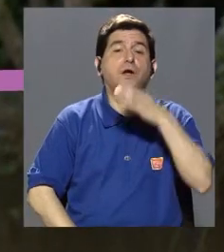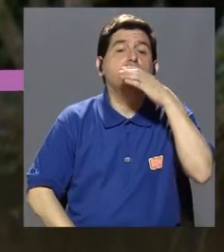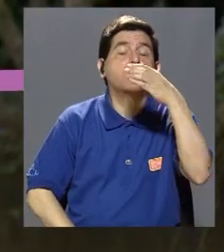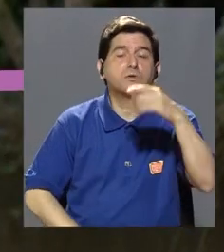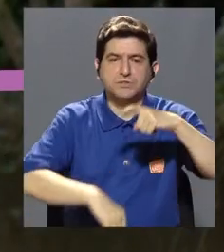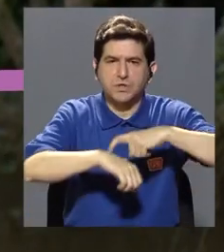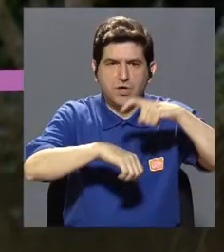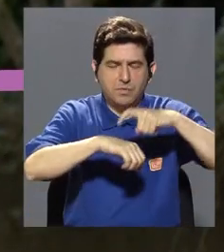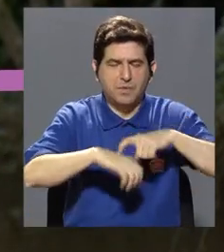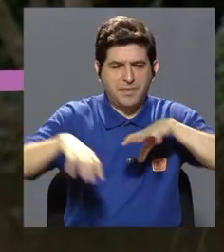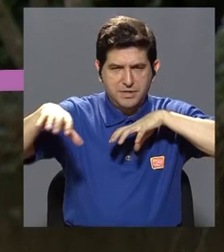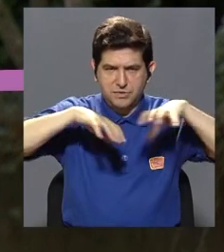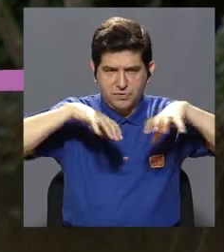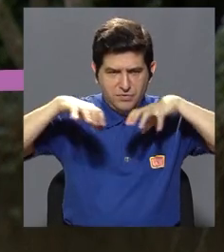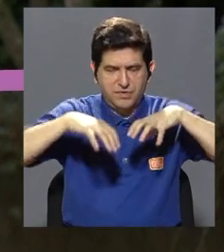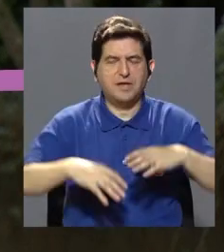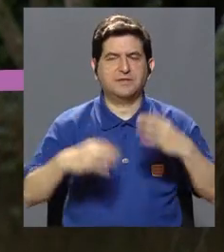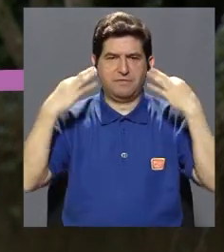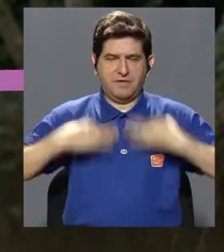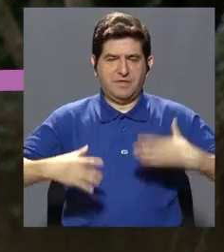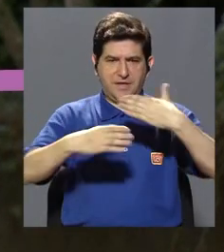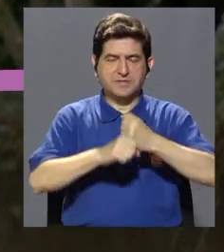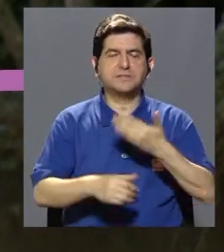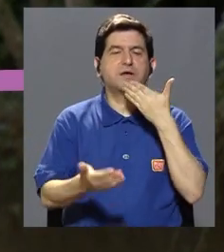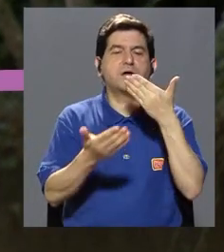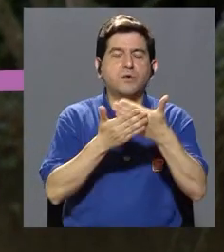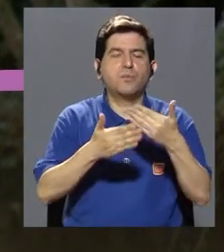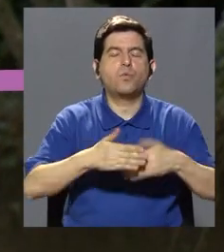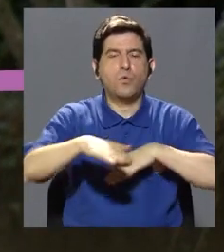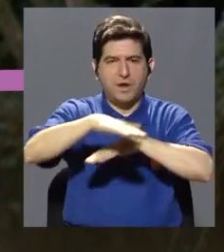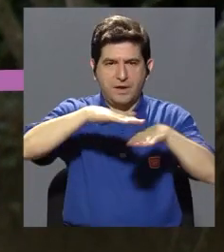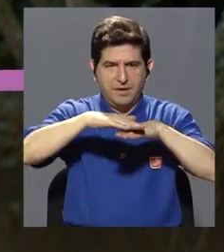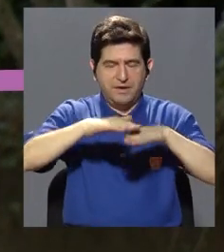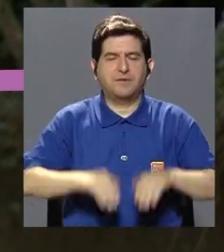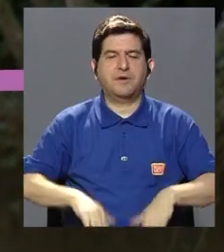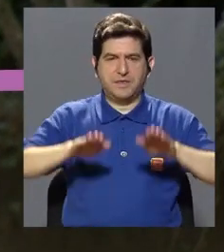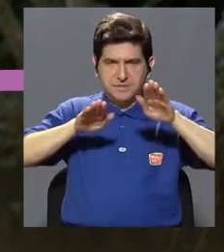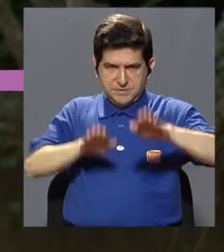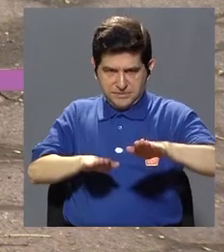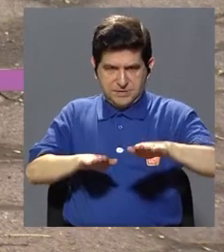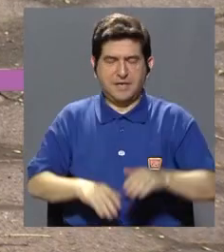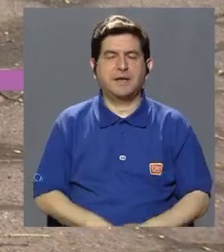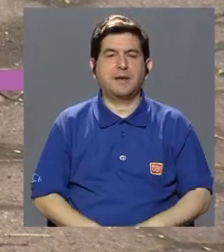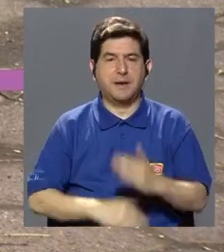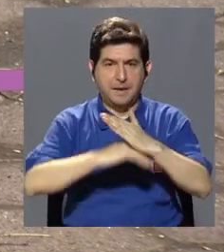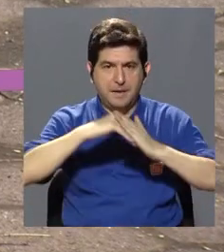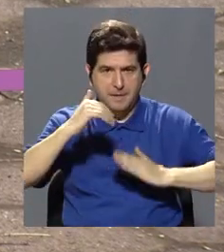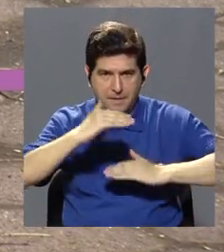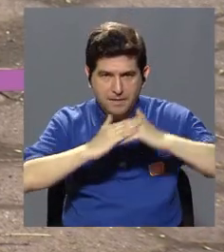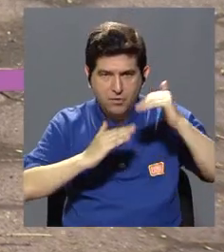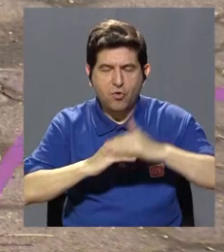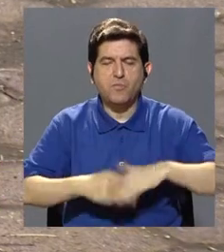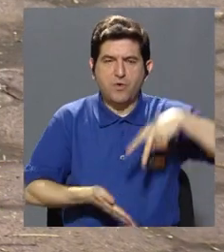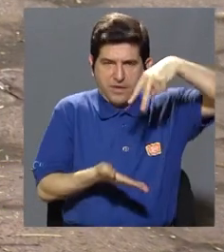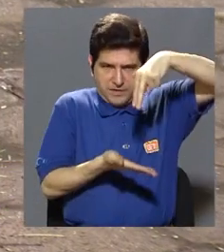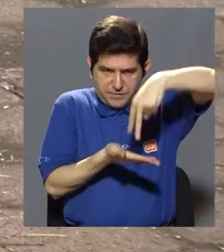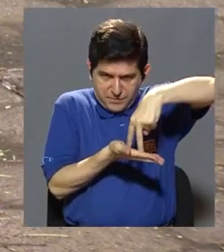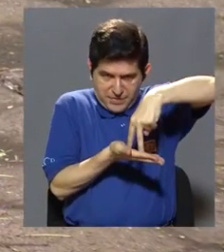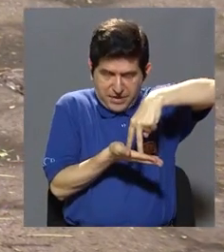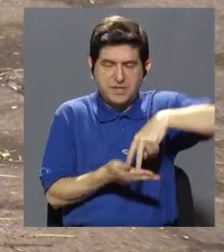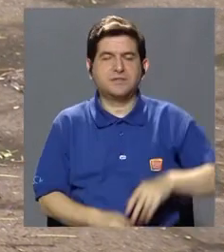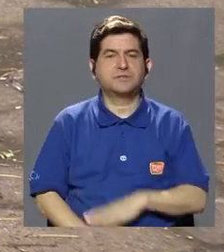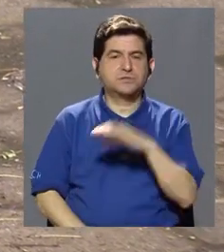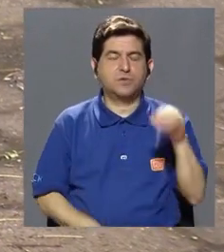Les aconsejamos a la hora de realizar ejercicio siempre contar con una buena base de apoyo, es decir, que las piernas estén cómodamente